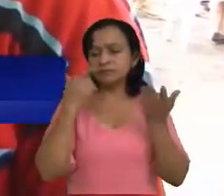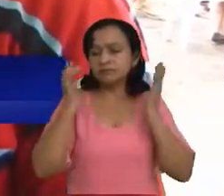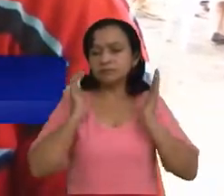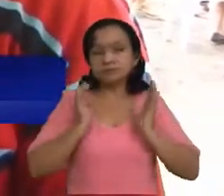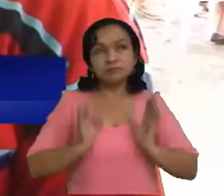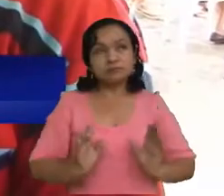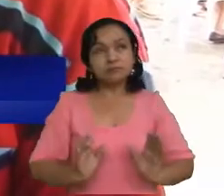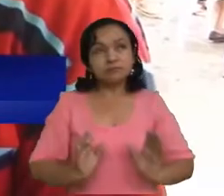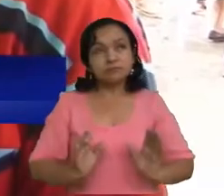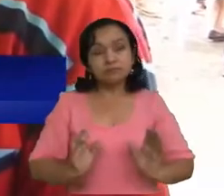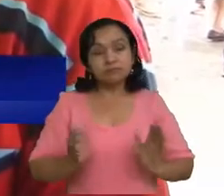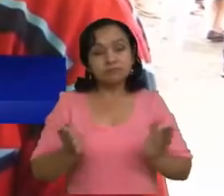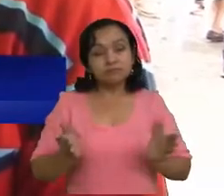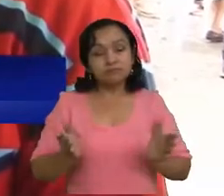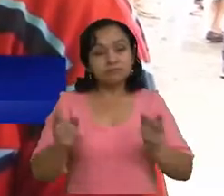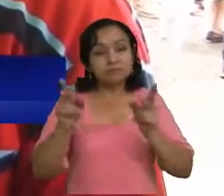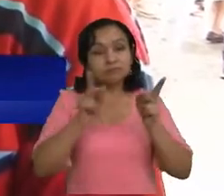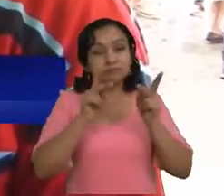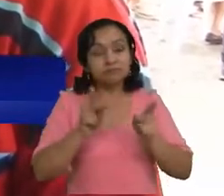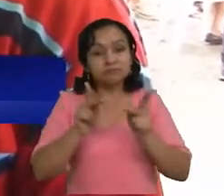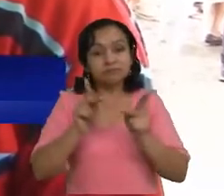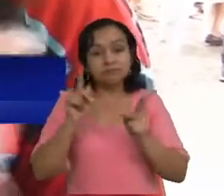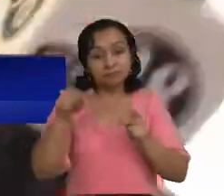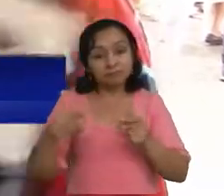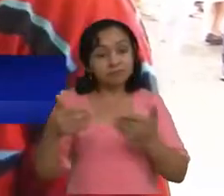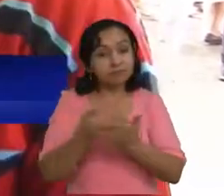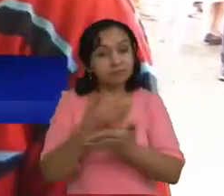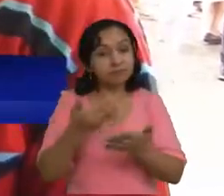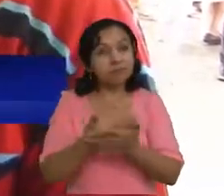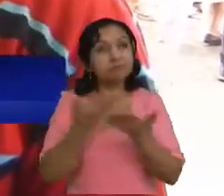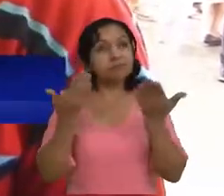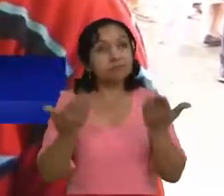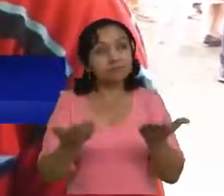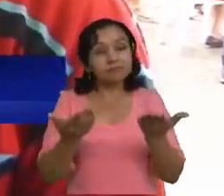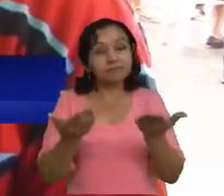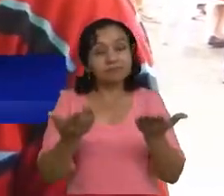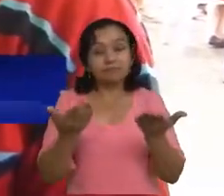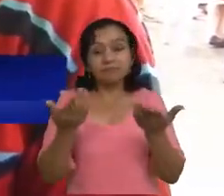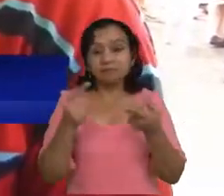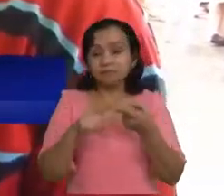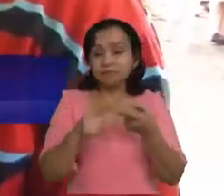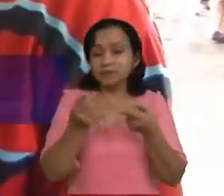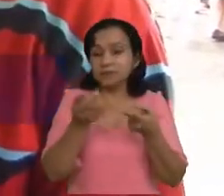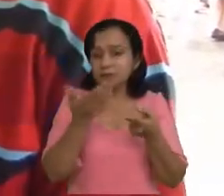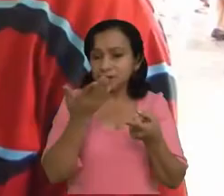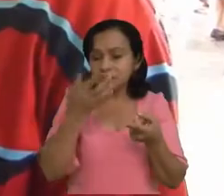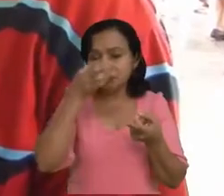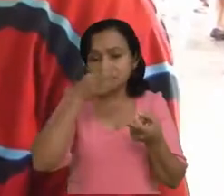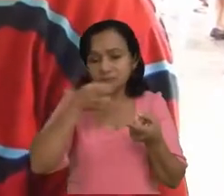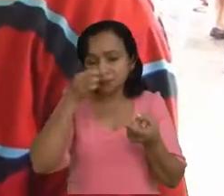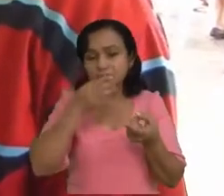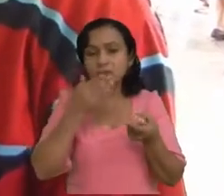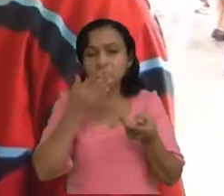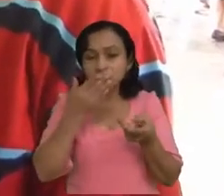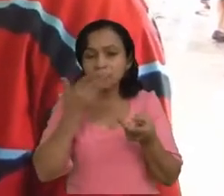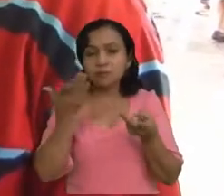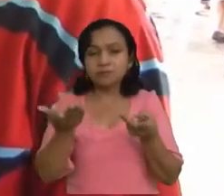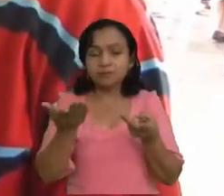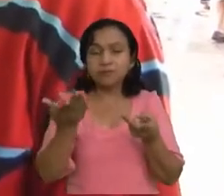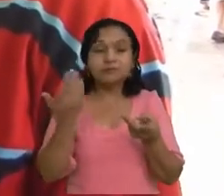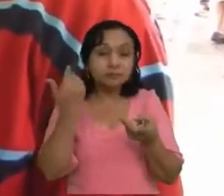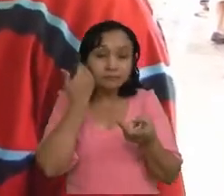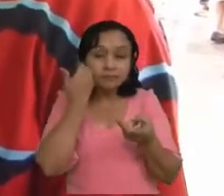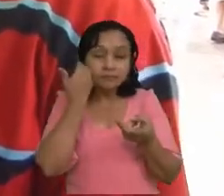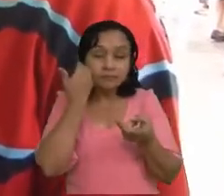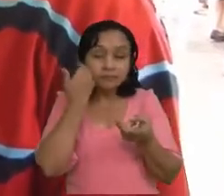que todos padecemos hoy, que ya el polvo, el catarro, todo, que nos da pues a